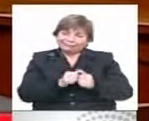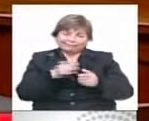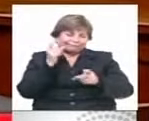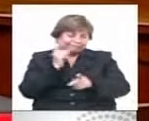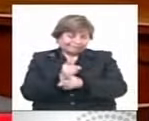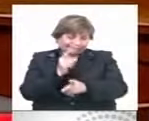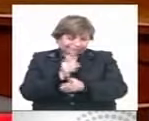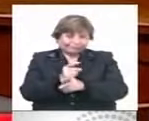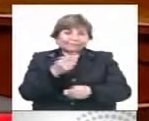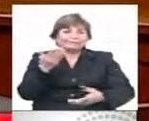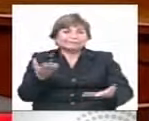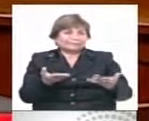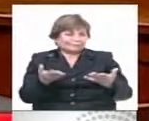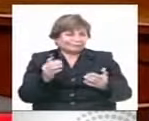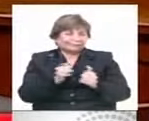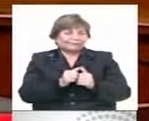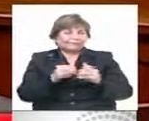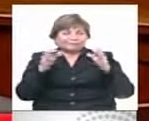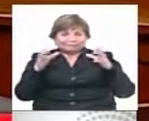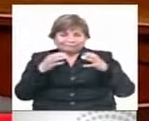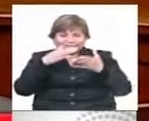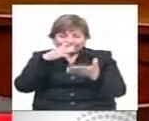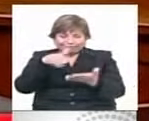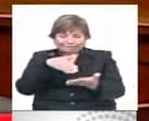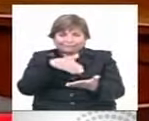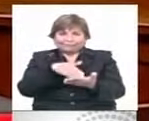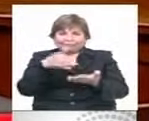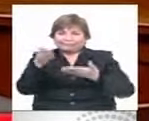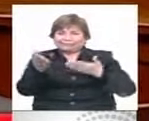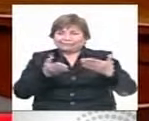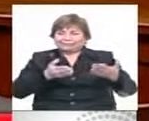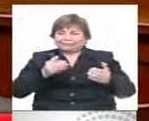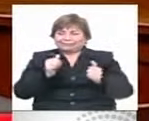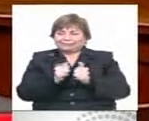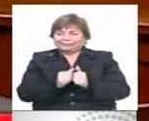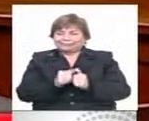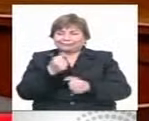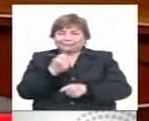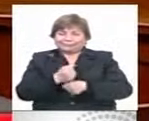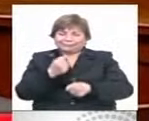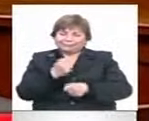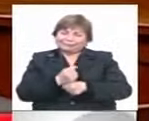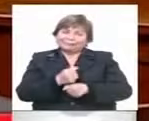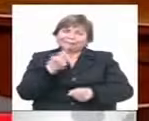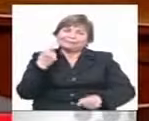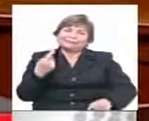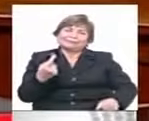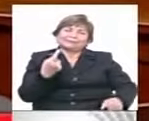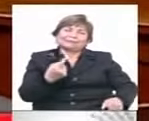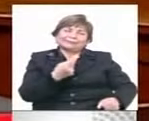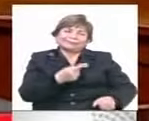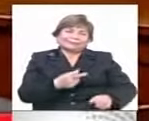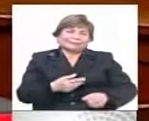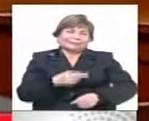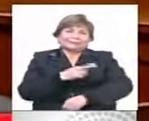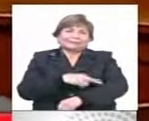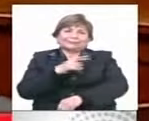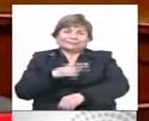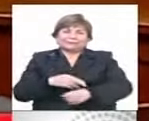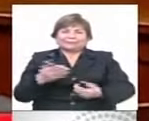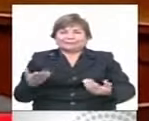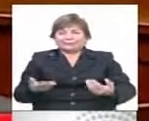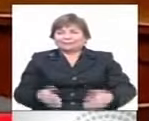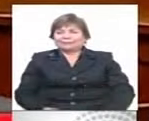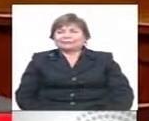constante. Por ello, desconcentraremos los servicios de inspección de trabajo en cada región del país, con la meta